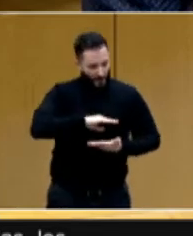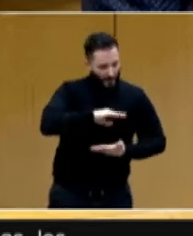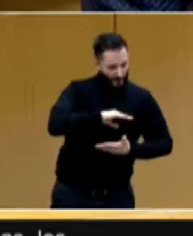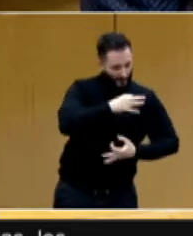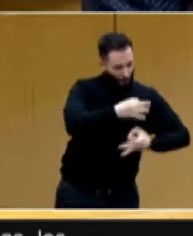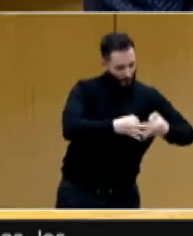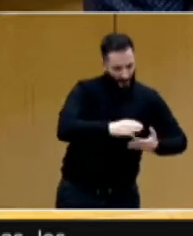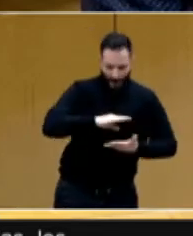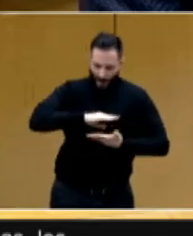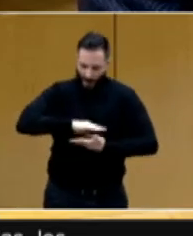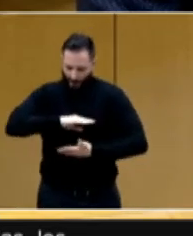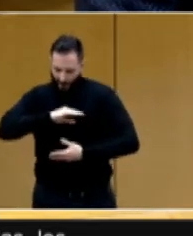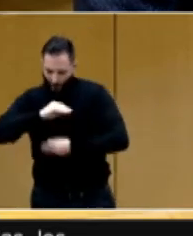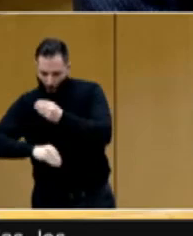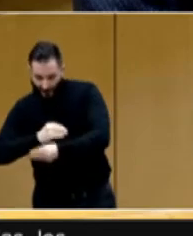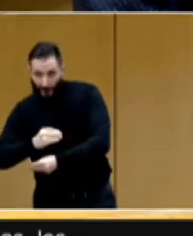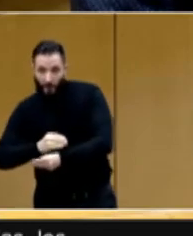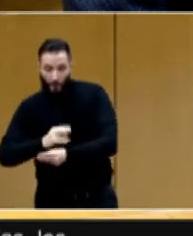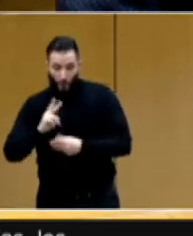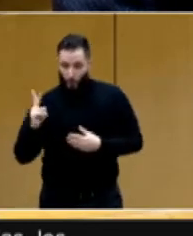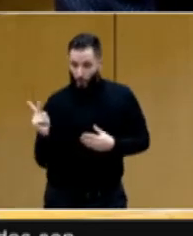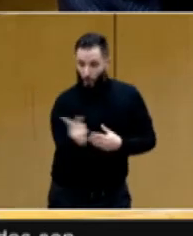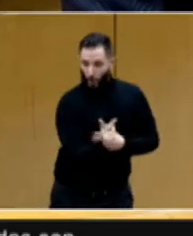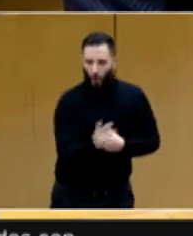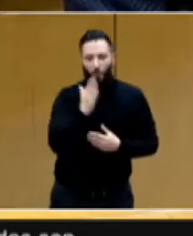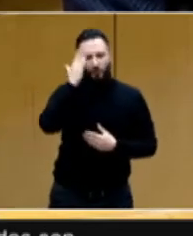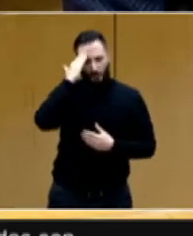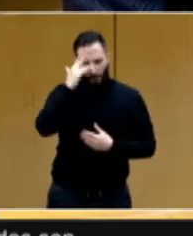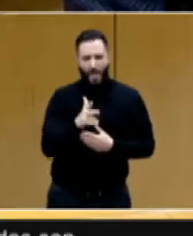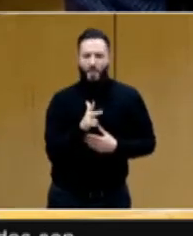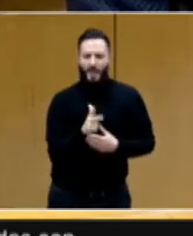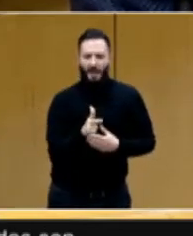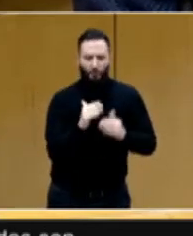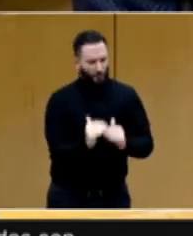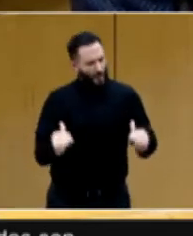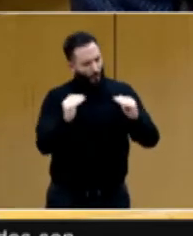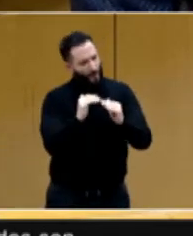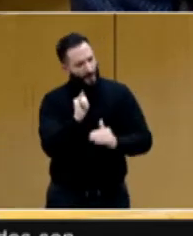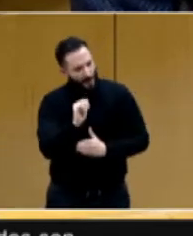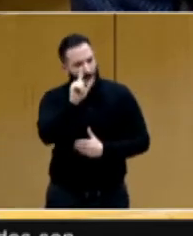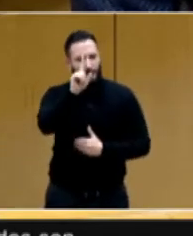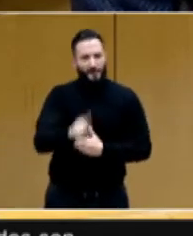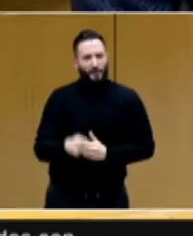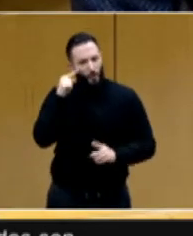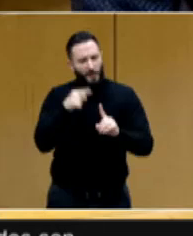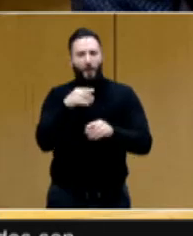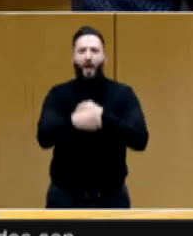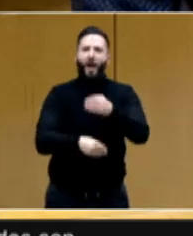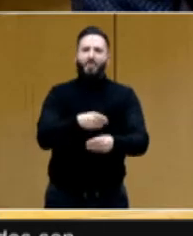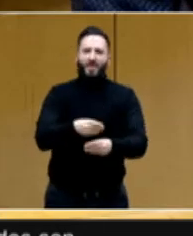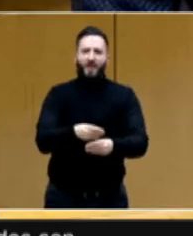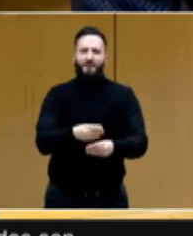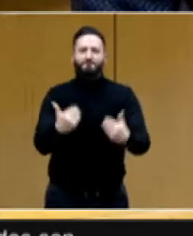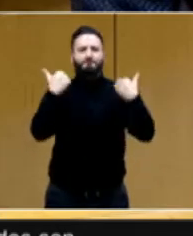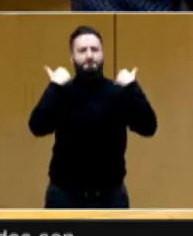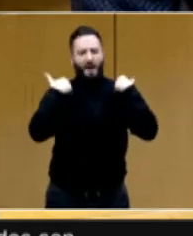a igualdad en la titularidad de los Derechos Pero hay igualdad también en la posibilidad de ejercer esos esos